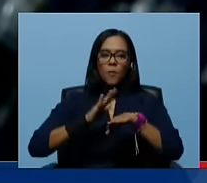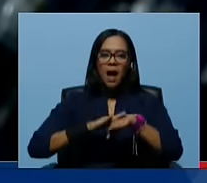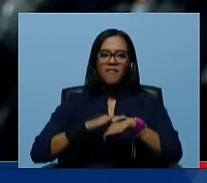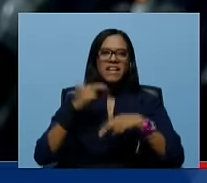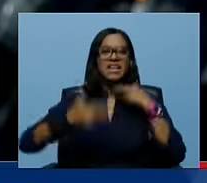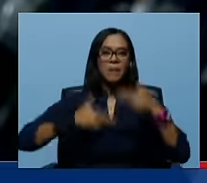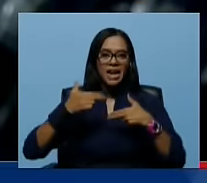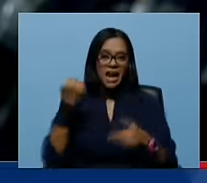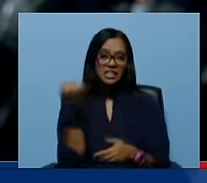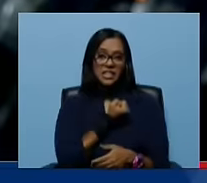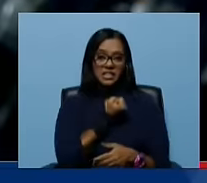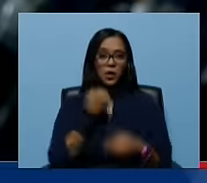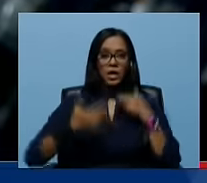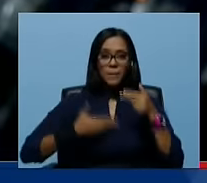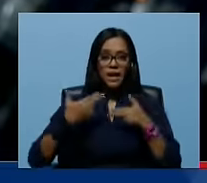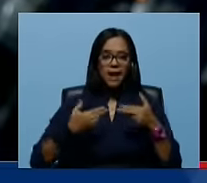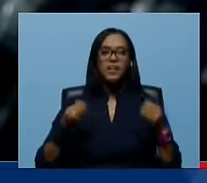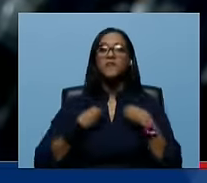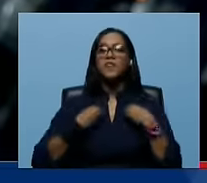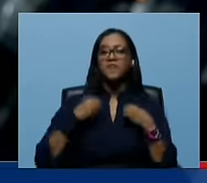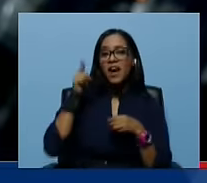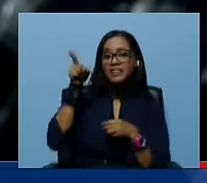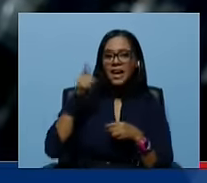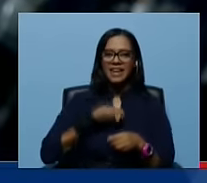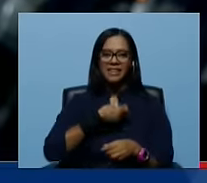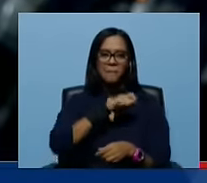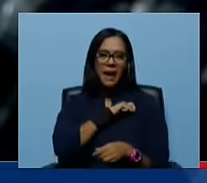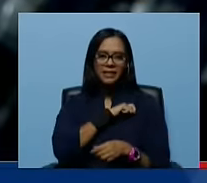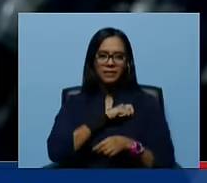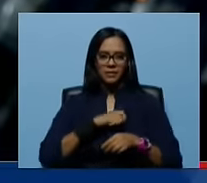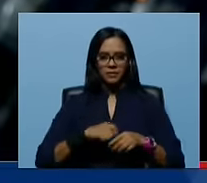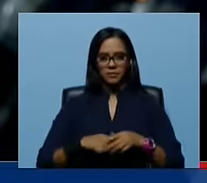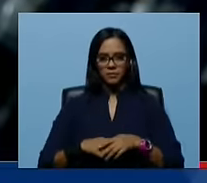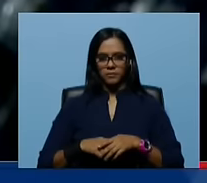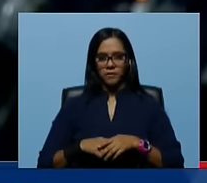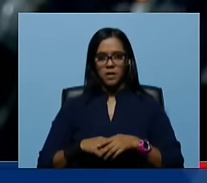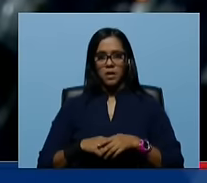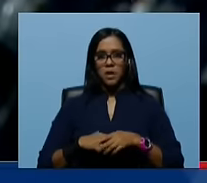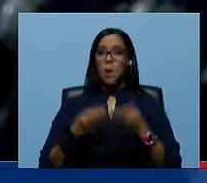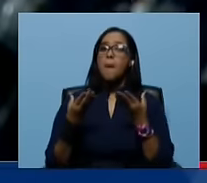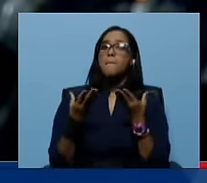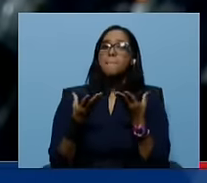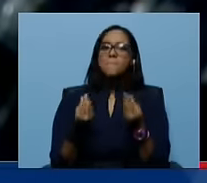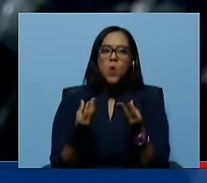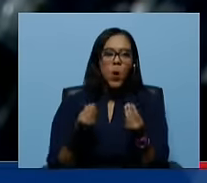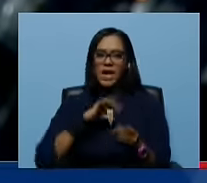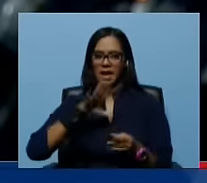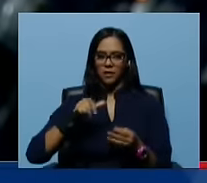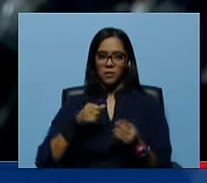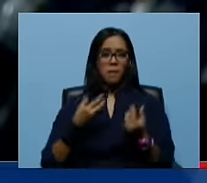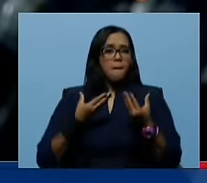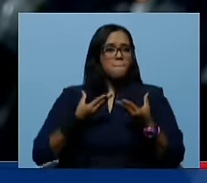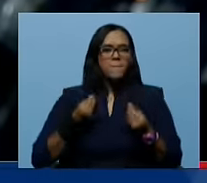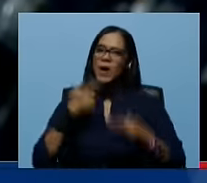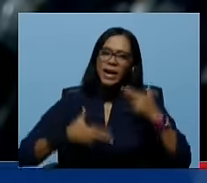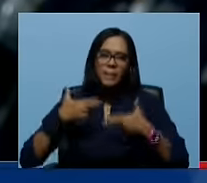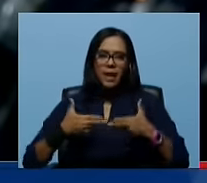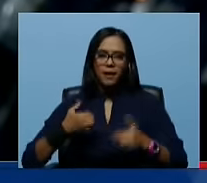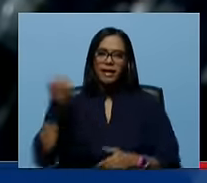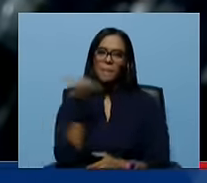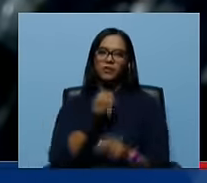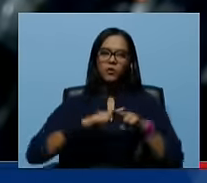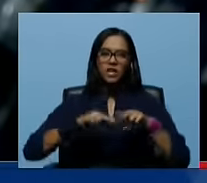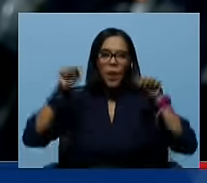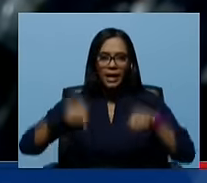Julio Borges, que vive allá en España, muy ladrón, muy criminal, que mató a un niño aquí